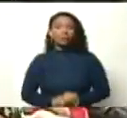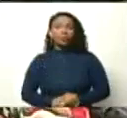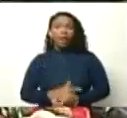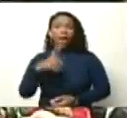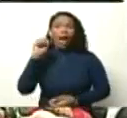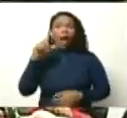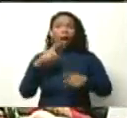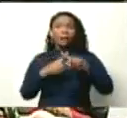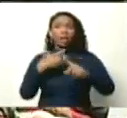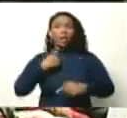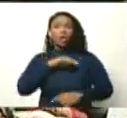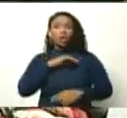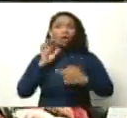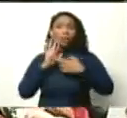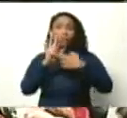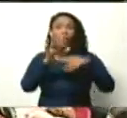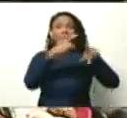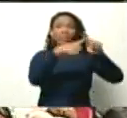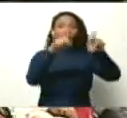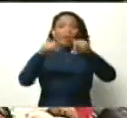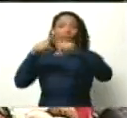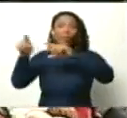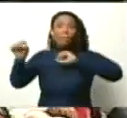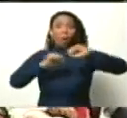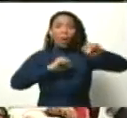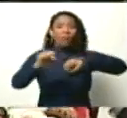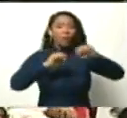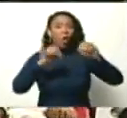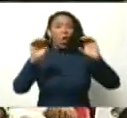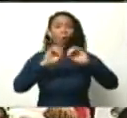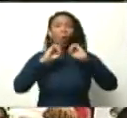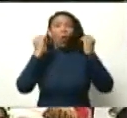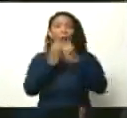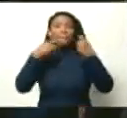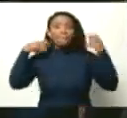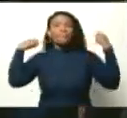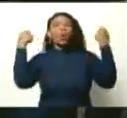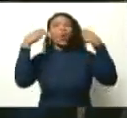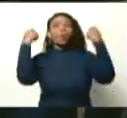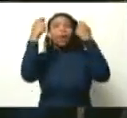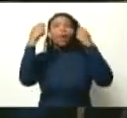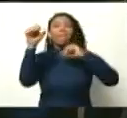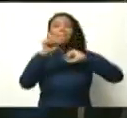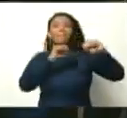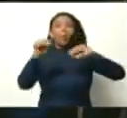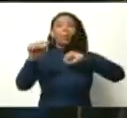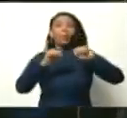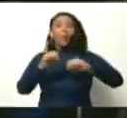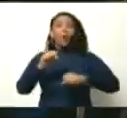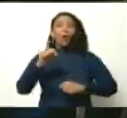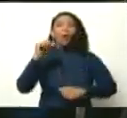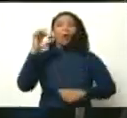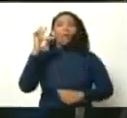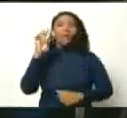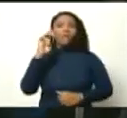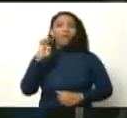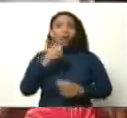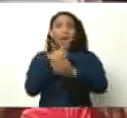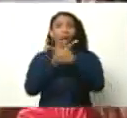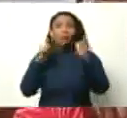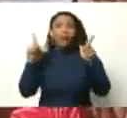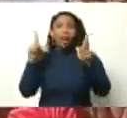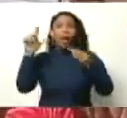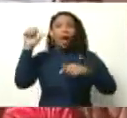nosotros, representantes de distintos movimientos y organizaciones populares y el movimiento Free Alex Saab,